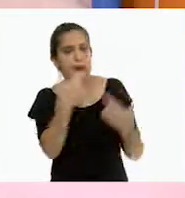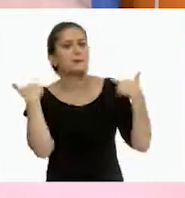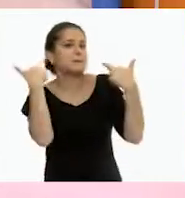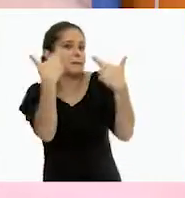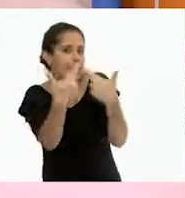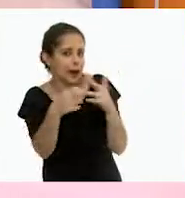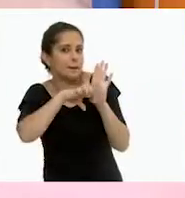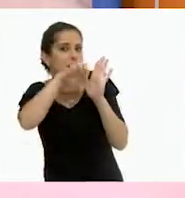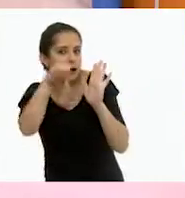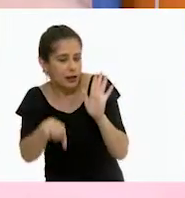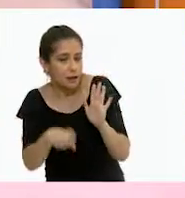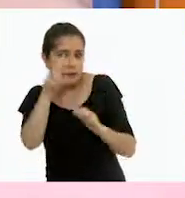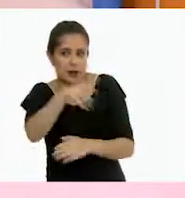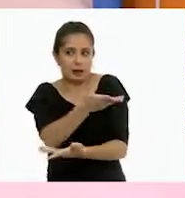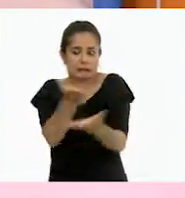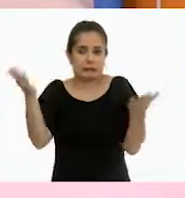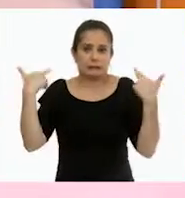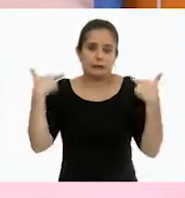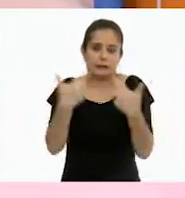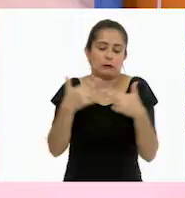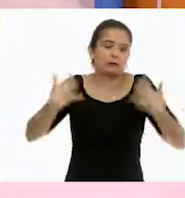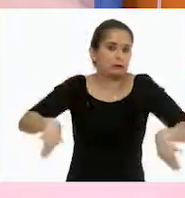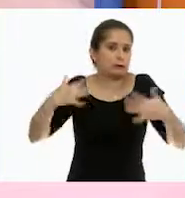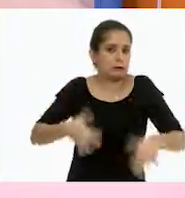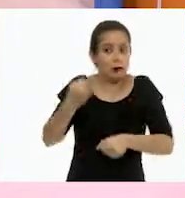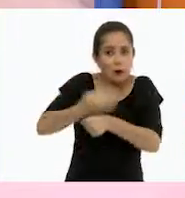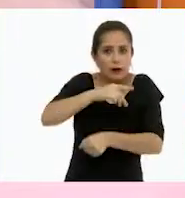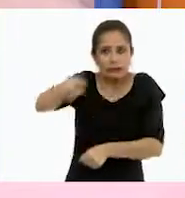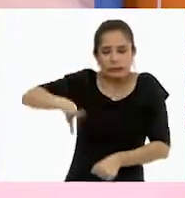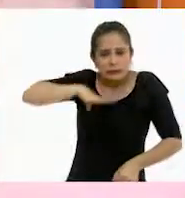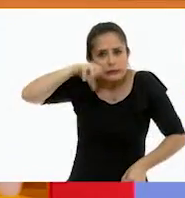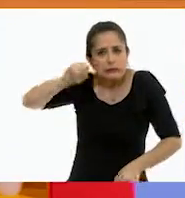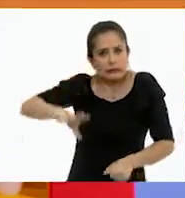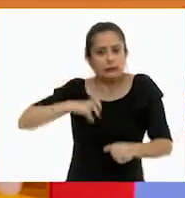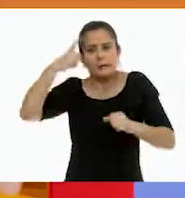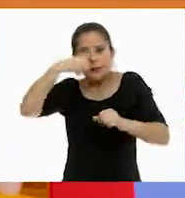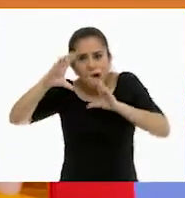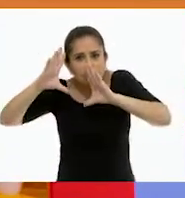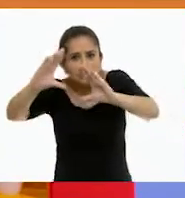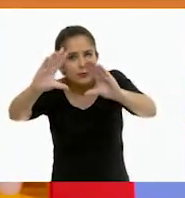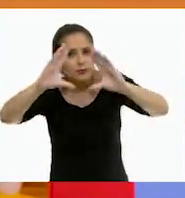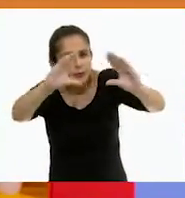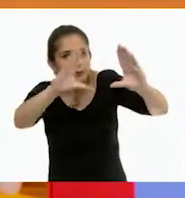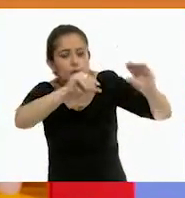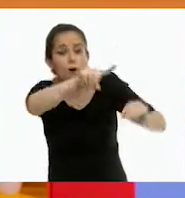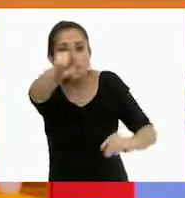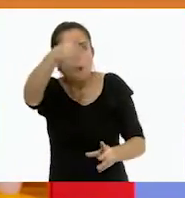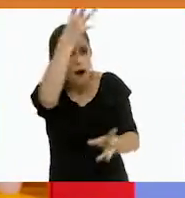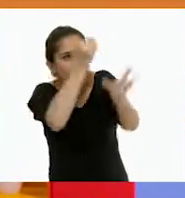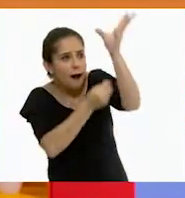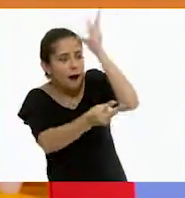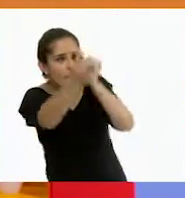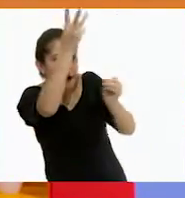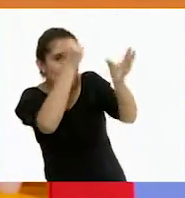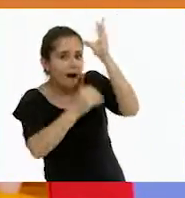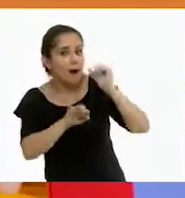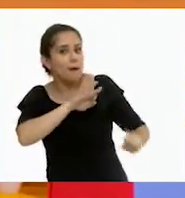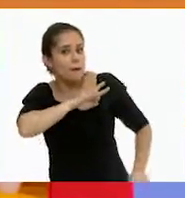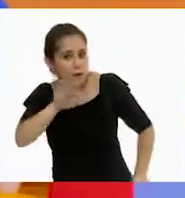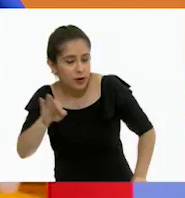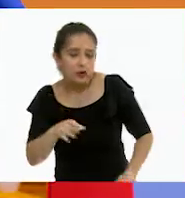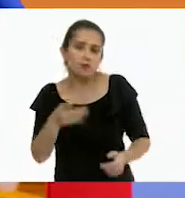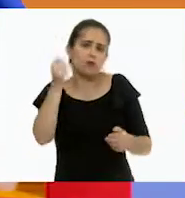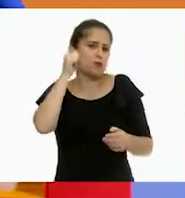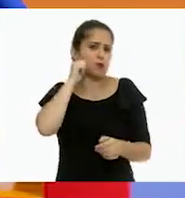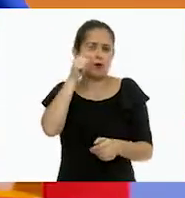y mandemos un reconocimiento a los maestros que están haciendo un gran esfuerzo para que todos podamos aprender, seguir aprendiendo a pesar de que tenemos que